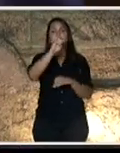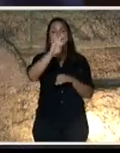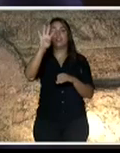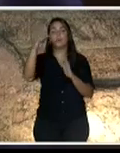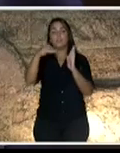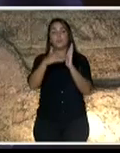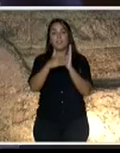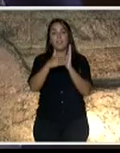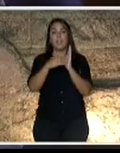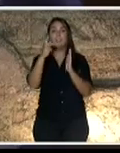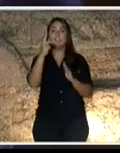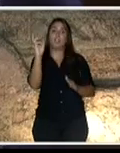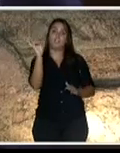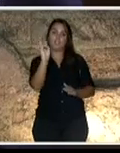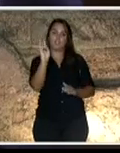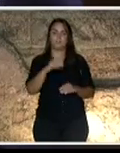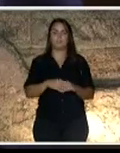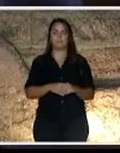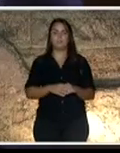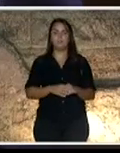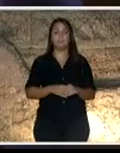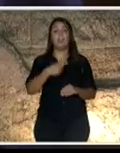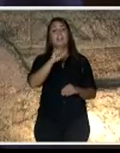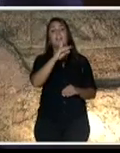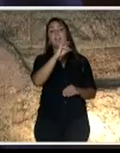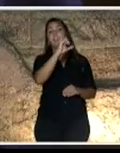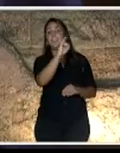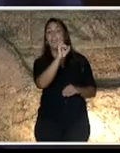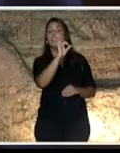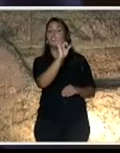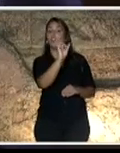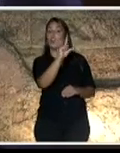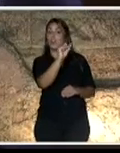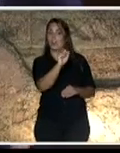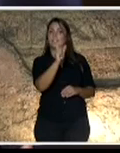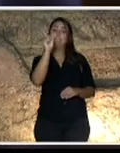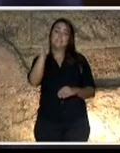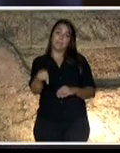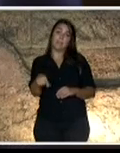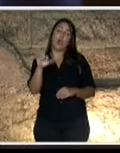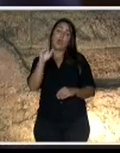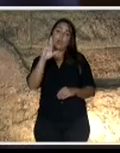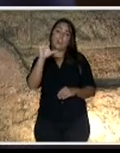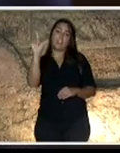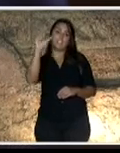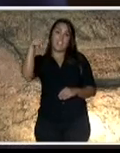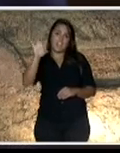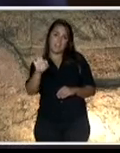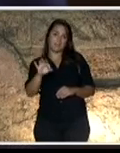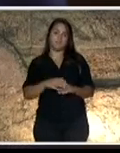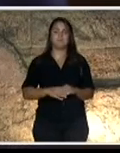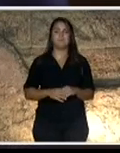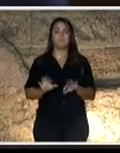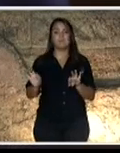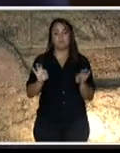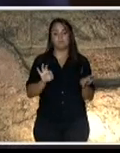kilovatios. El pantano de García Sola, el amplio pantano de Orellana, parcialmente, el